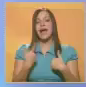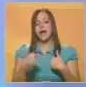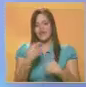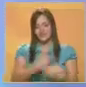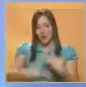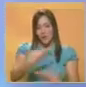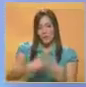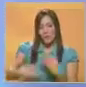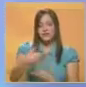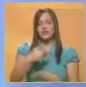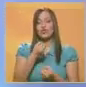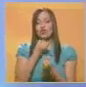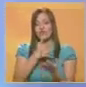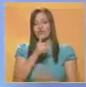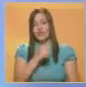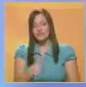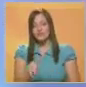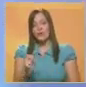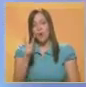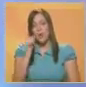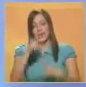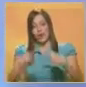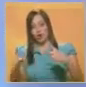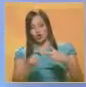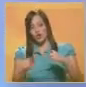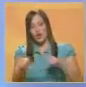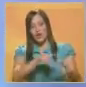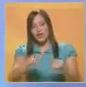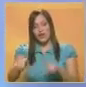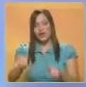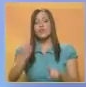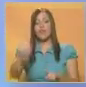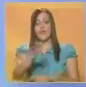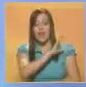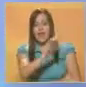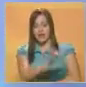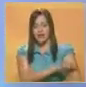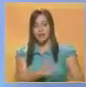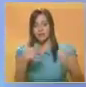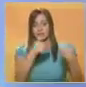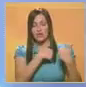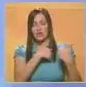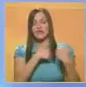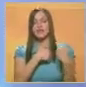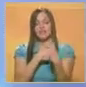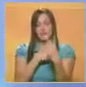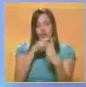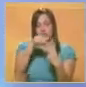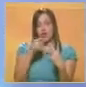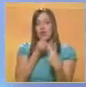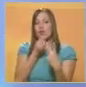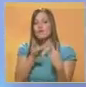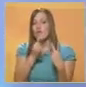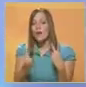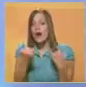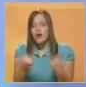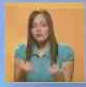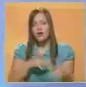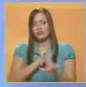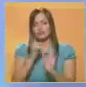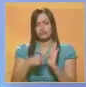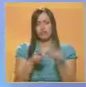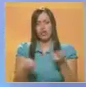comercialización joel acevedo y el coordinador del estado mayor eléctrico alberto méndez informaron que la situación ya está controlada